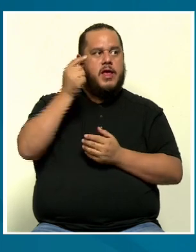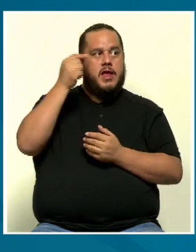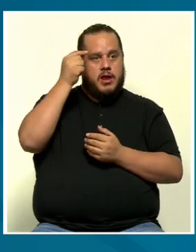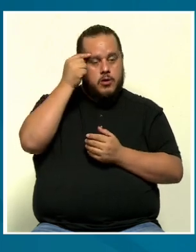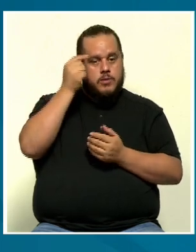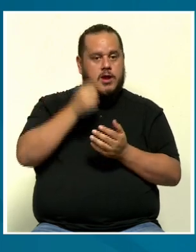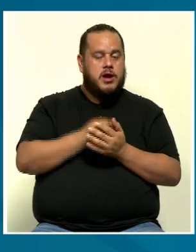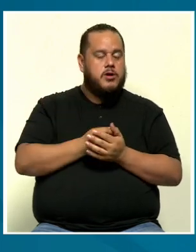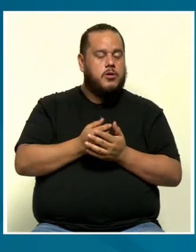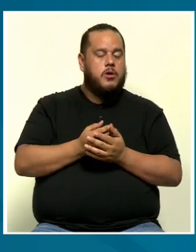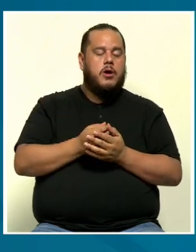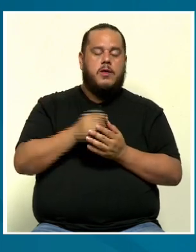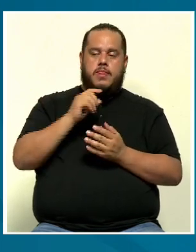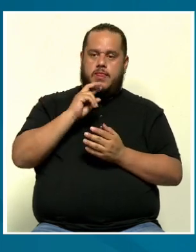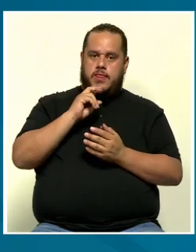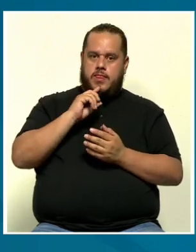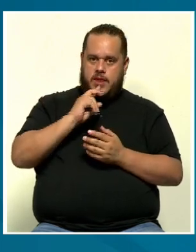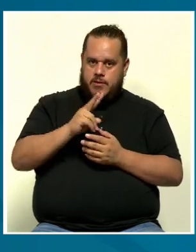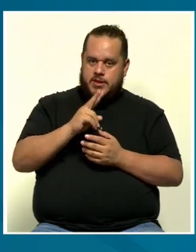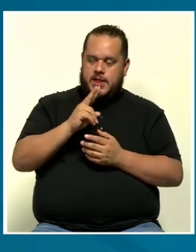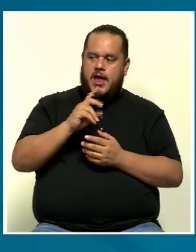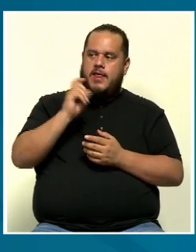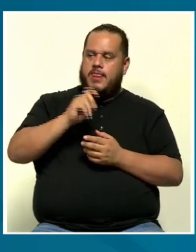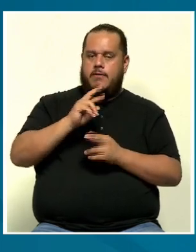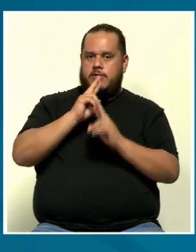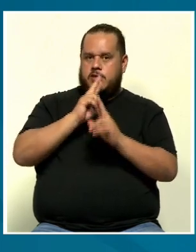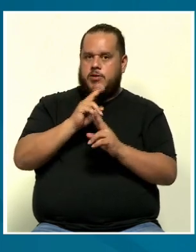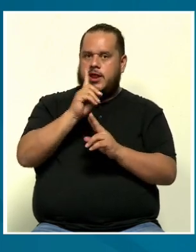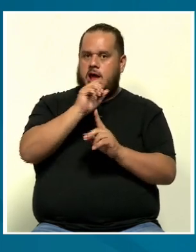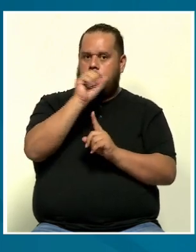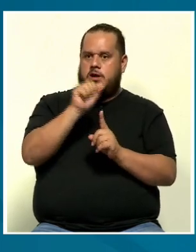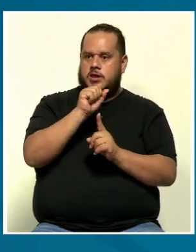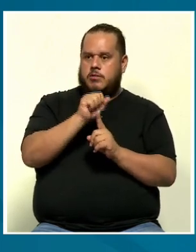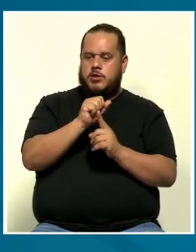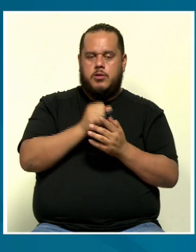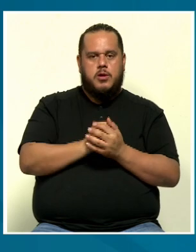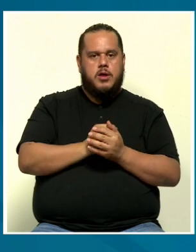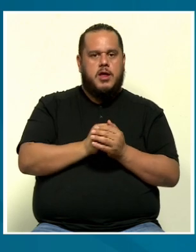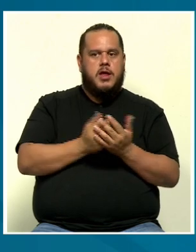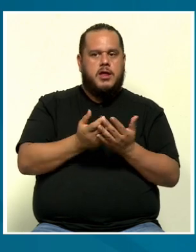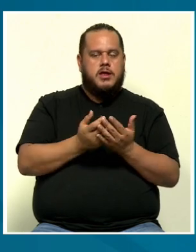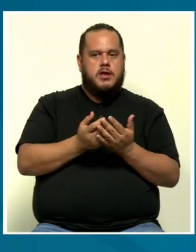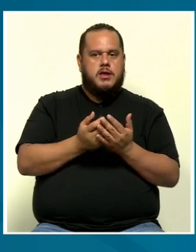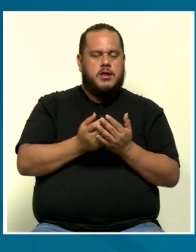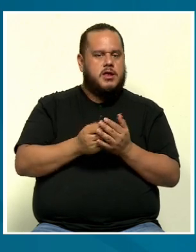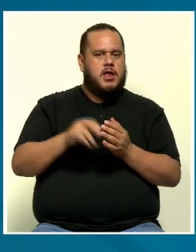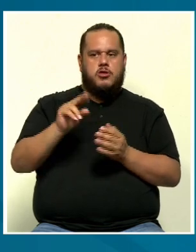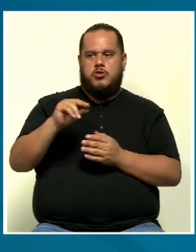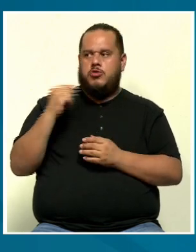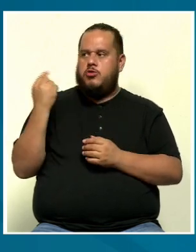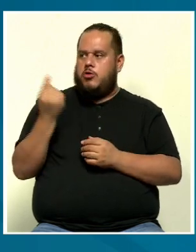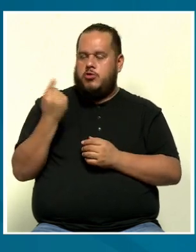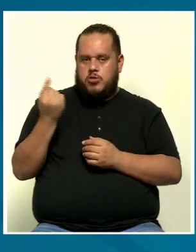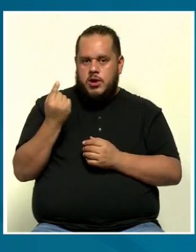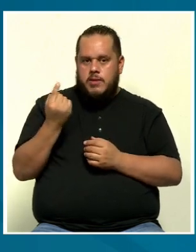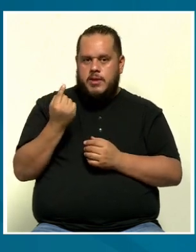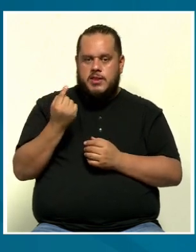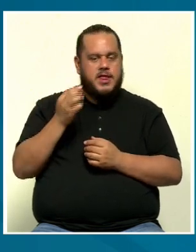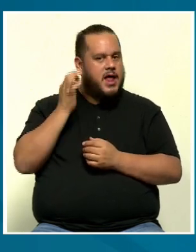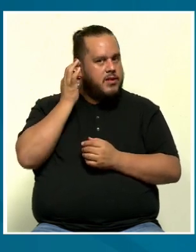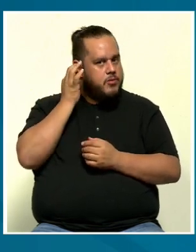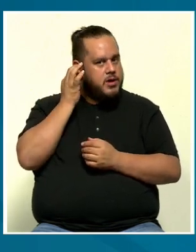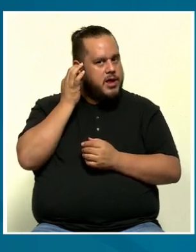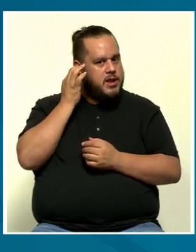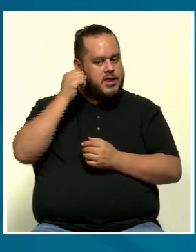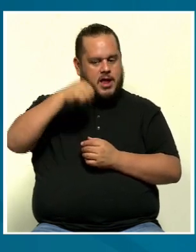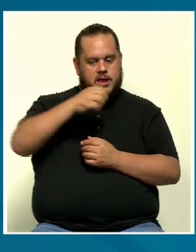que realmente respondan a una situación que vulnera no solamente a las mujeres